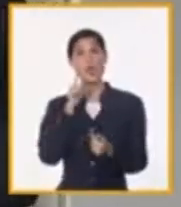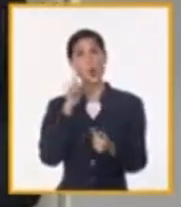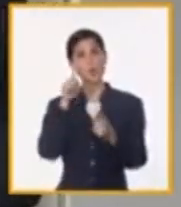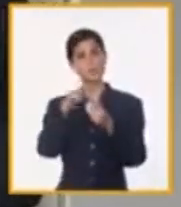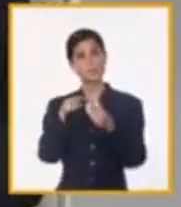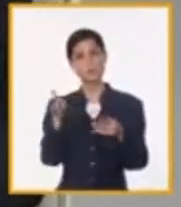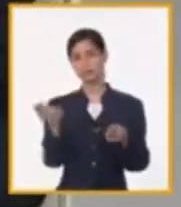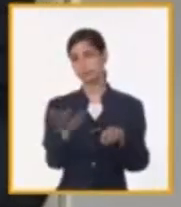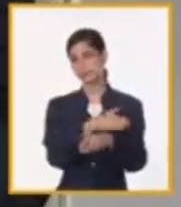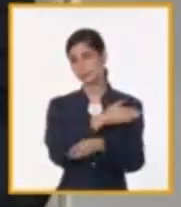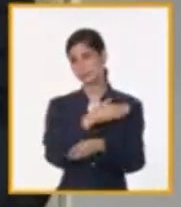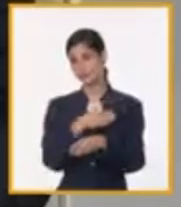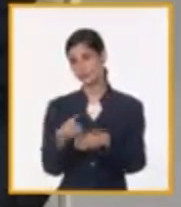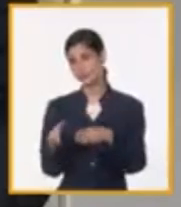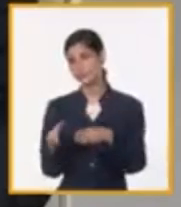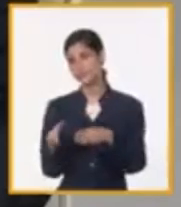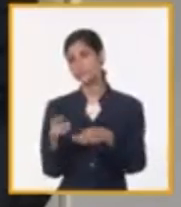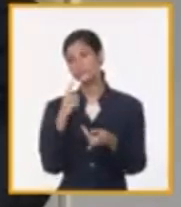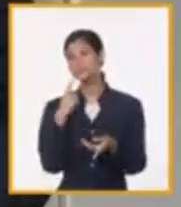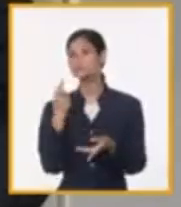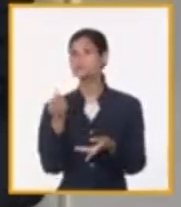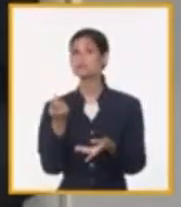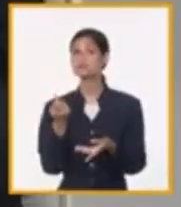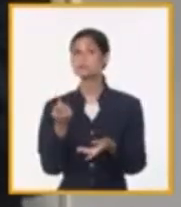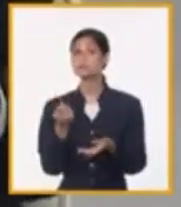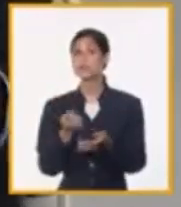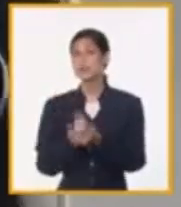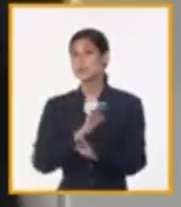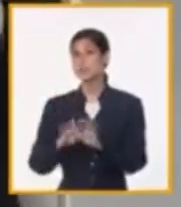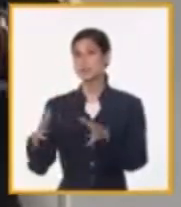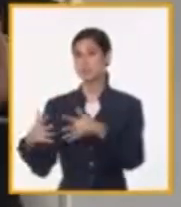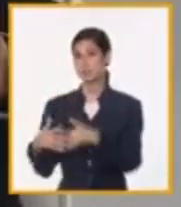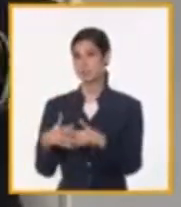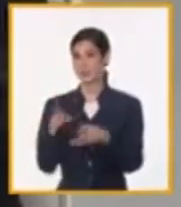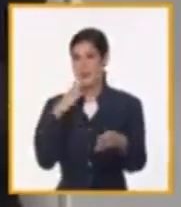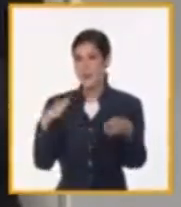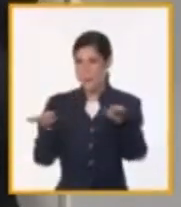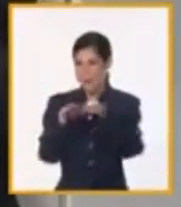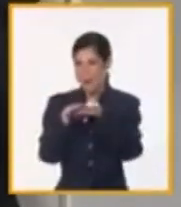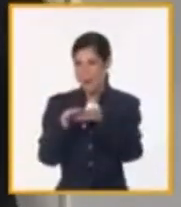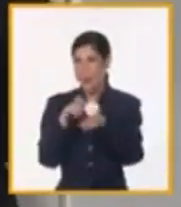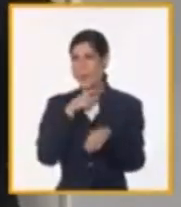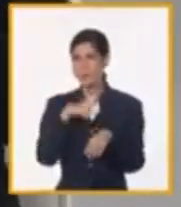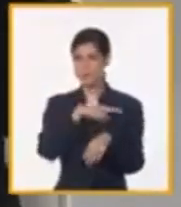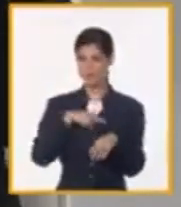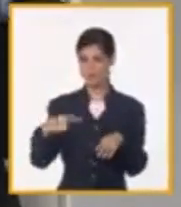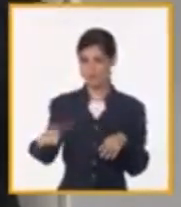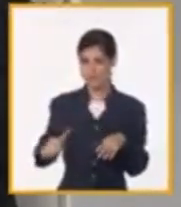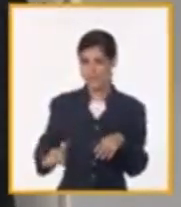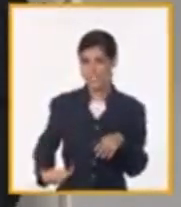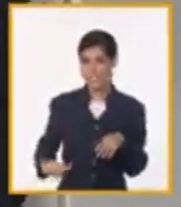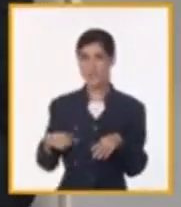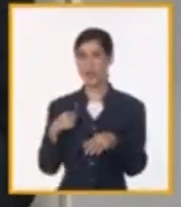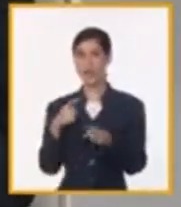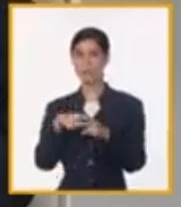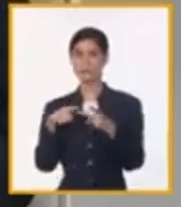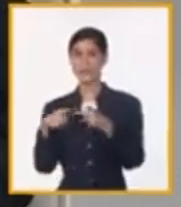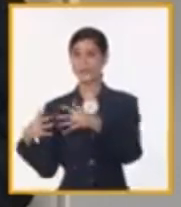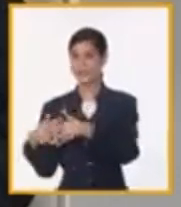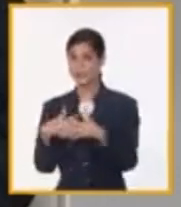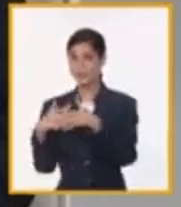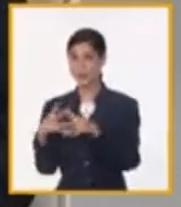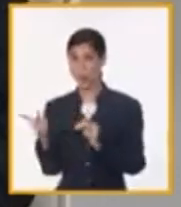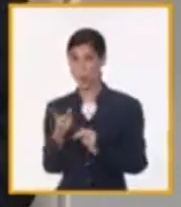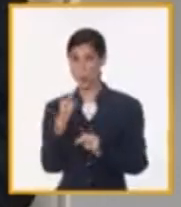lo lo están señalando Estados Unidos ni tampoco con la manera con que el occidente colectivo eh